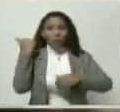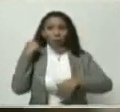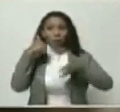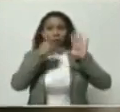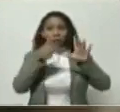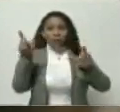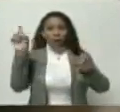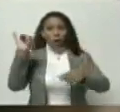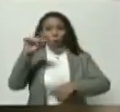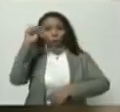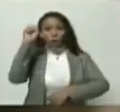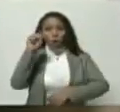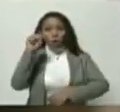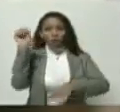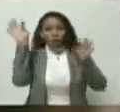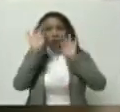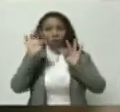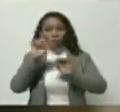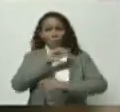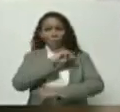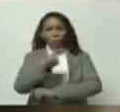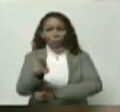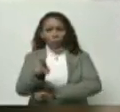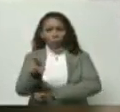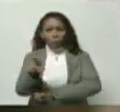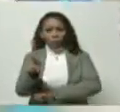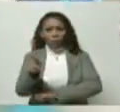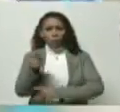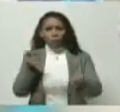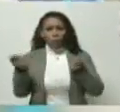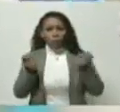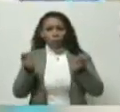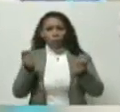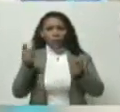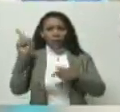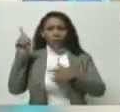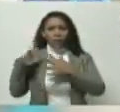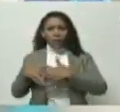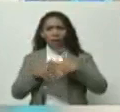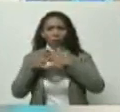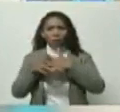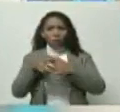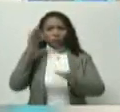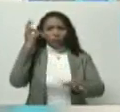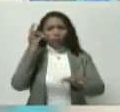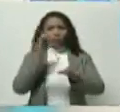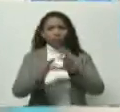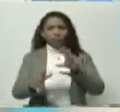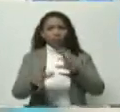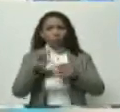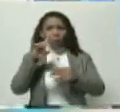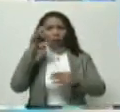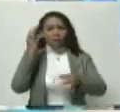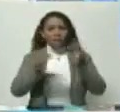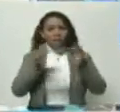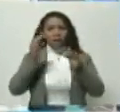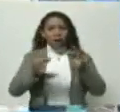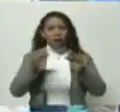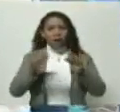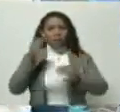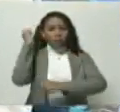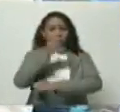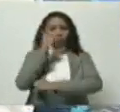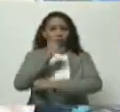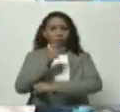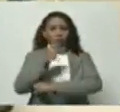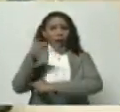6 de junio de manera arbitraria por el dictamen desde Nueva York y que ha sido lamentablemente replicado por una fiscal y por un juez desde Buenos